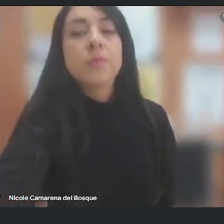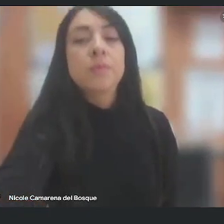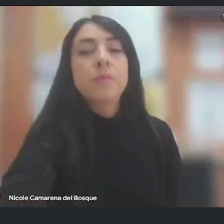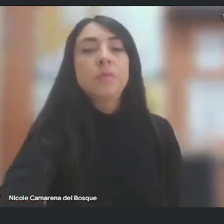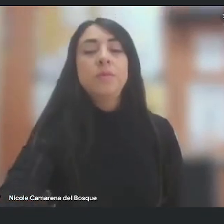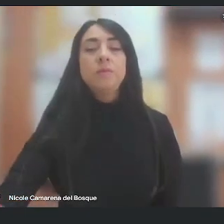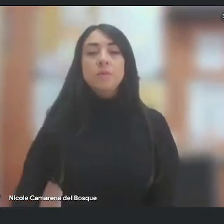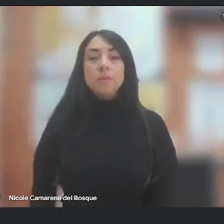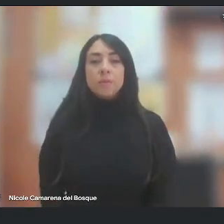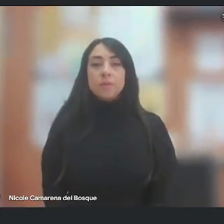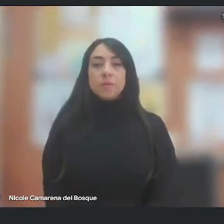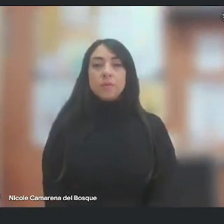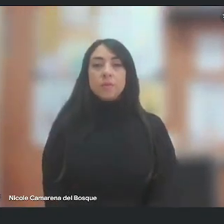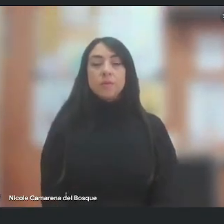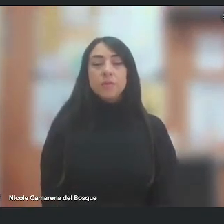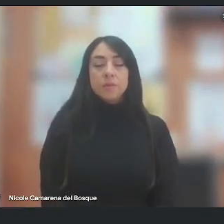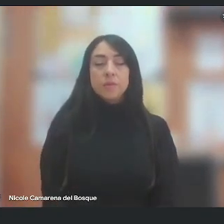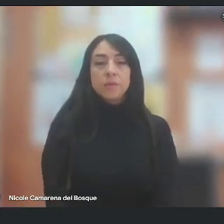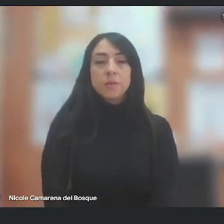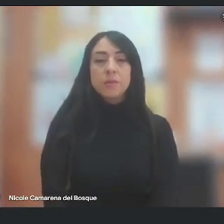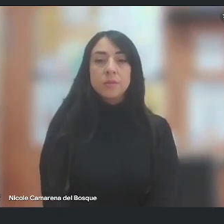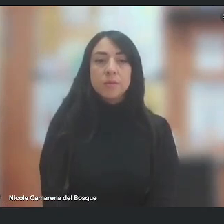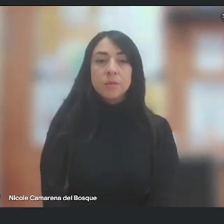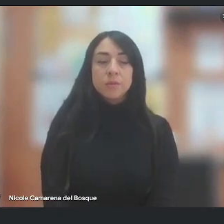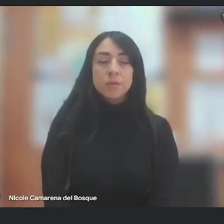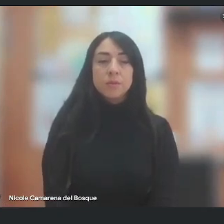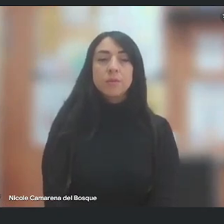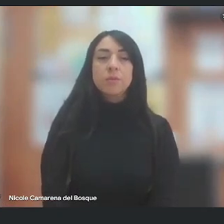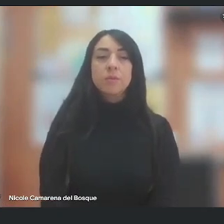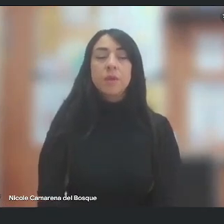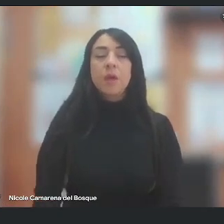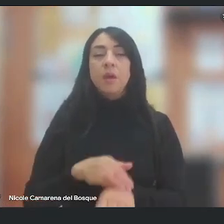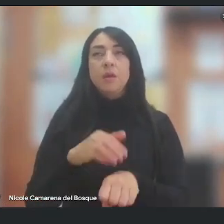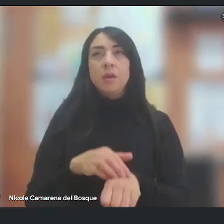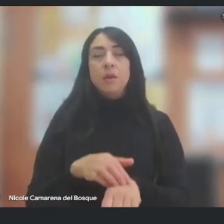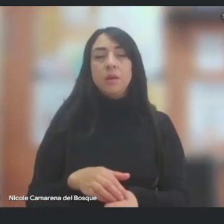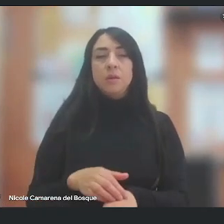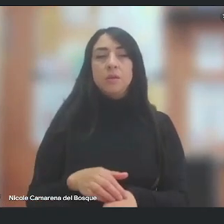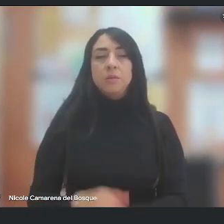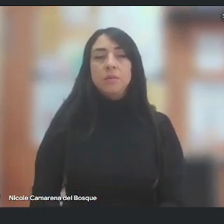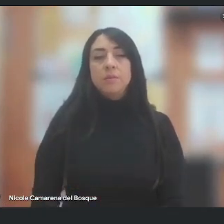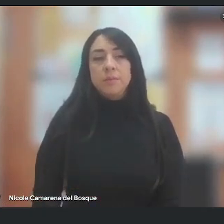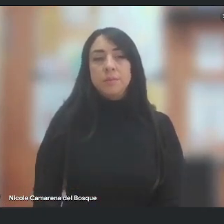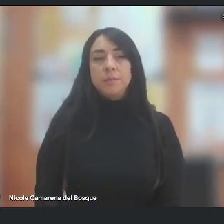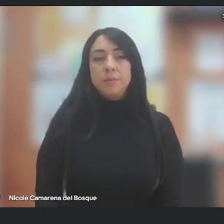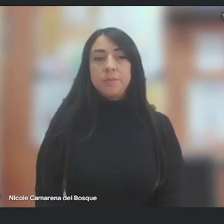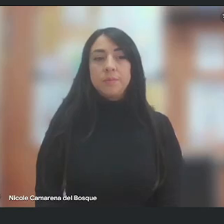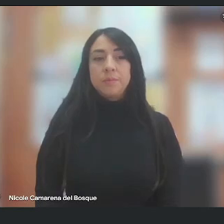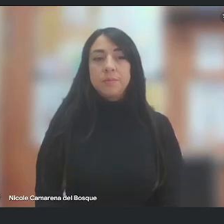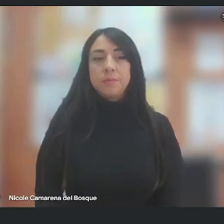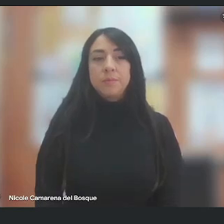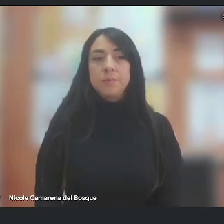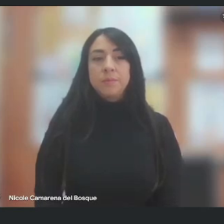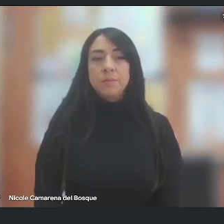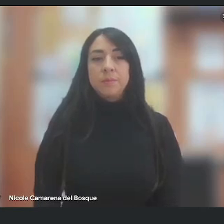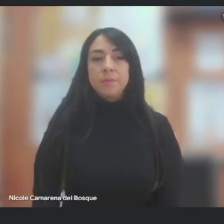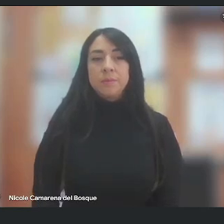Mito número 6: las personas con discapacidad no tienen una sexualidad incontrolable,